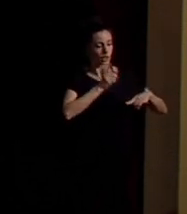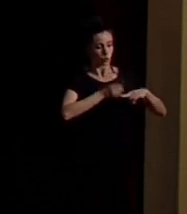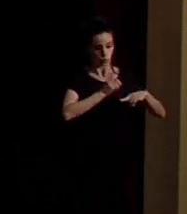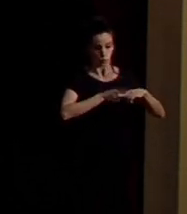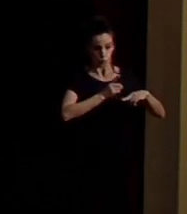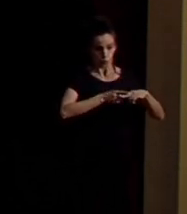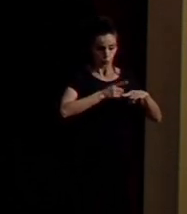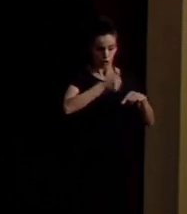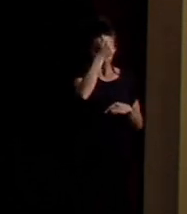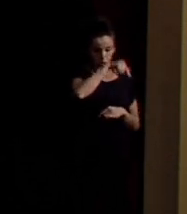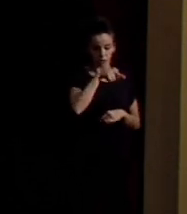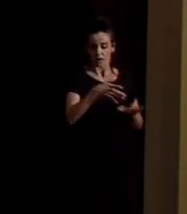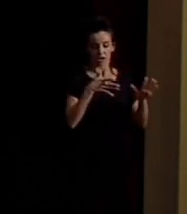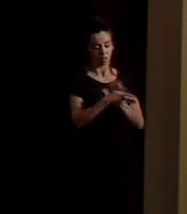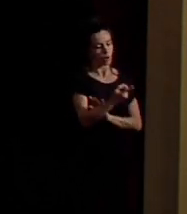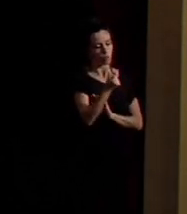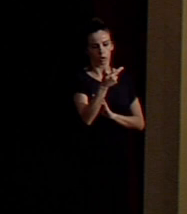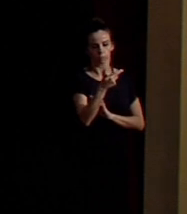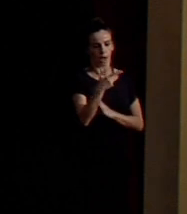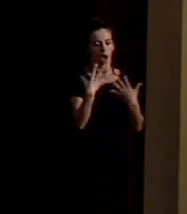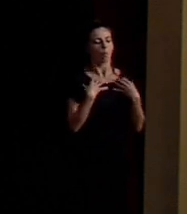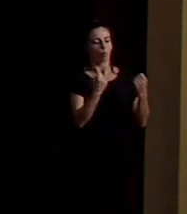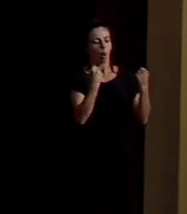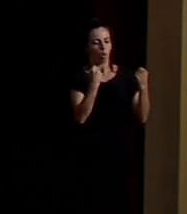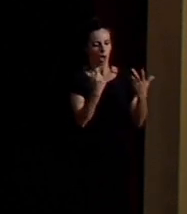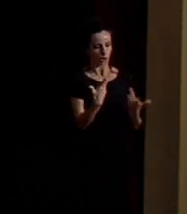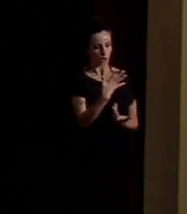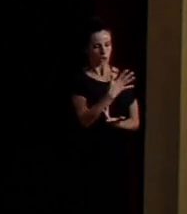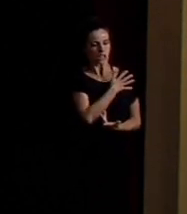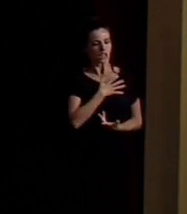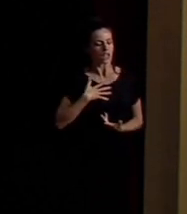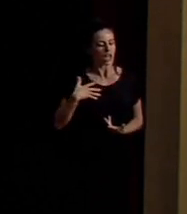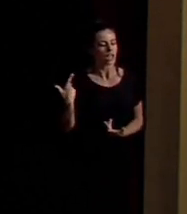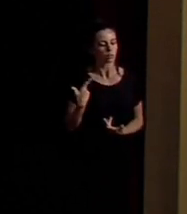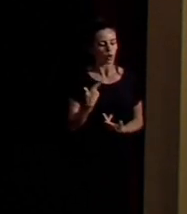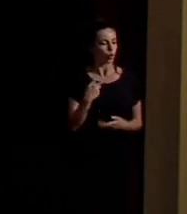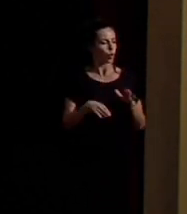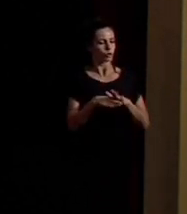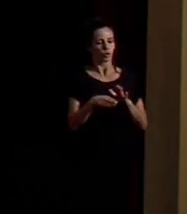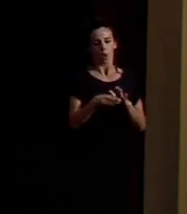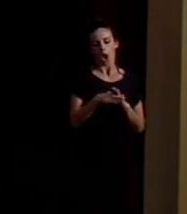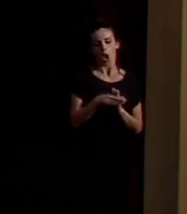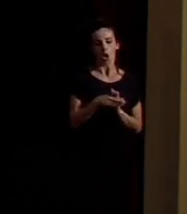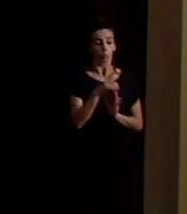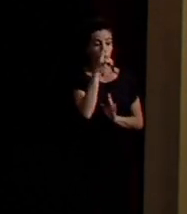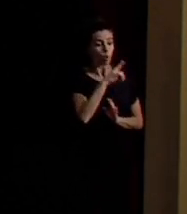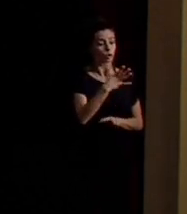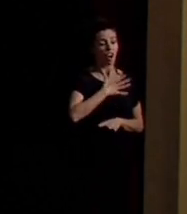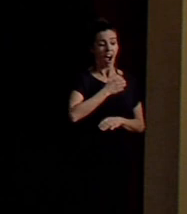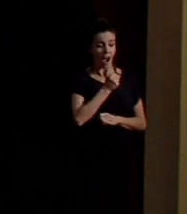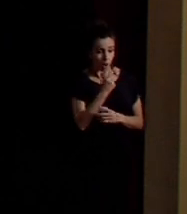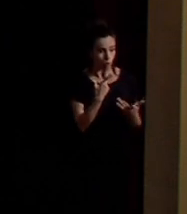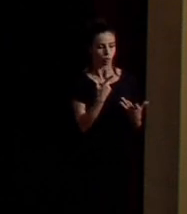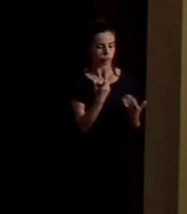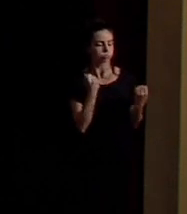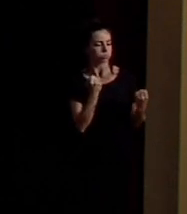finalmente con una cuestión de poder, ¿no?, con quienes queremos seguir siendo los putos amos y con quienes entendemos que son